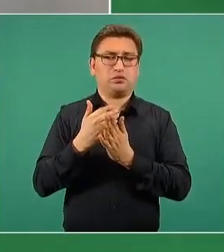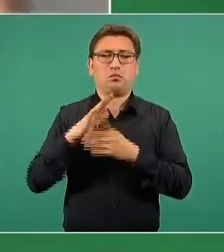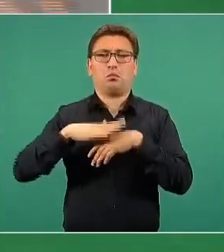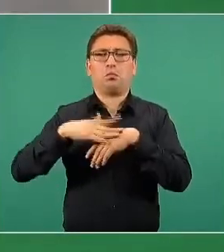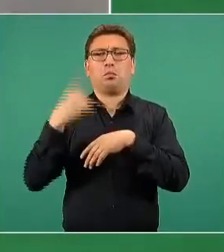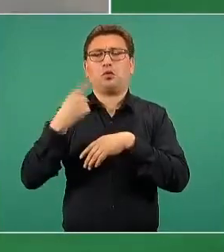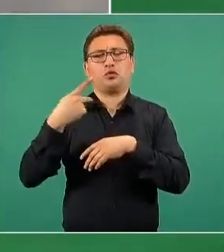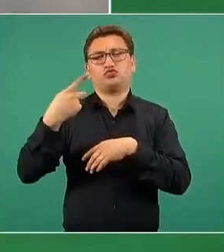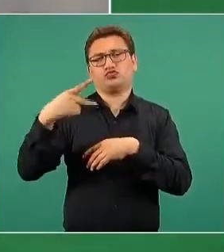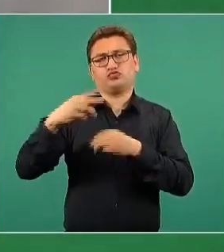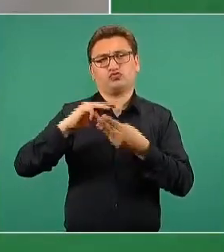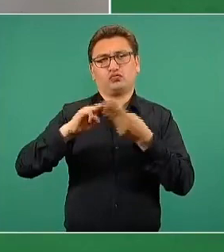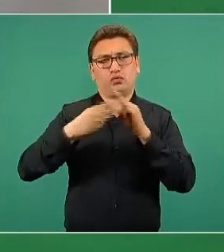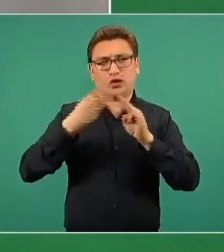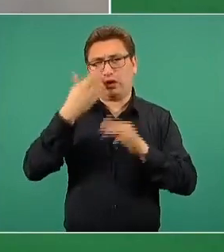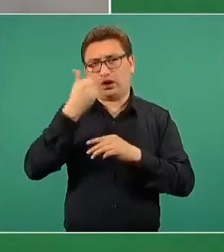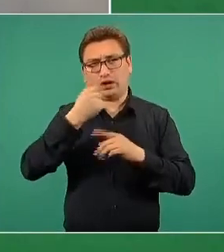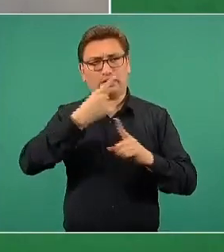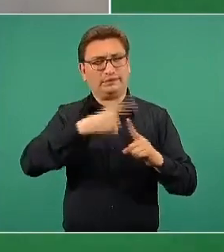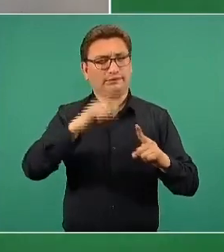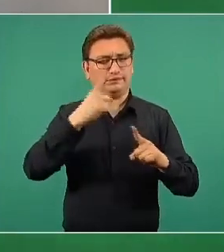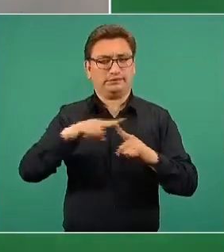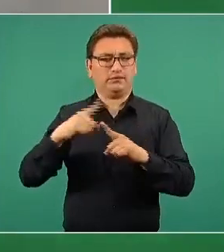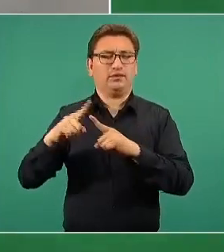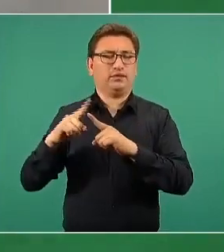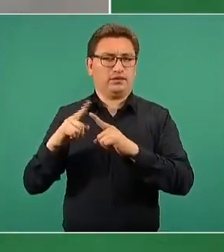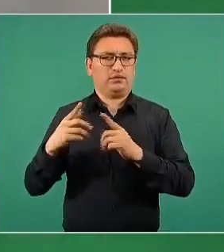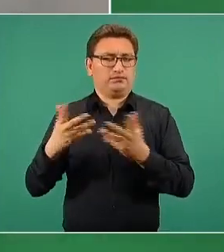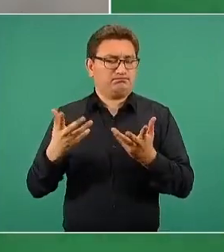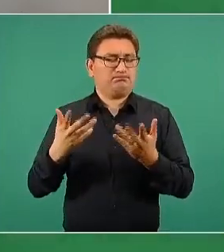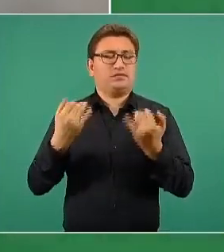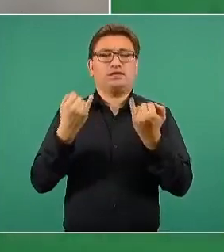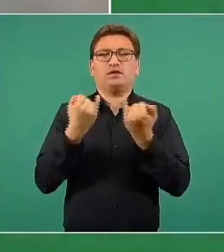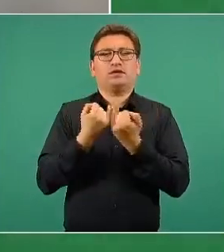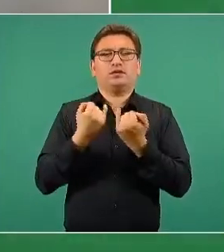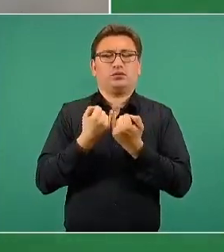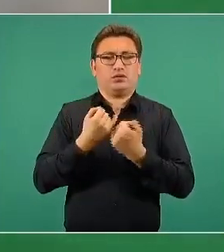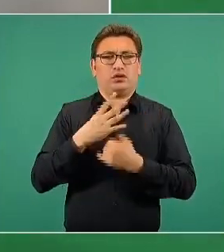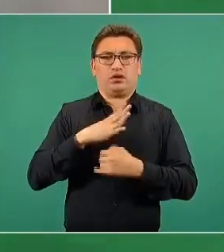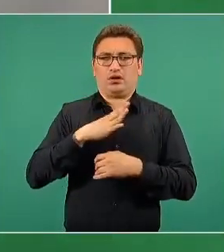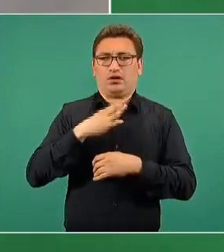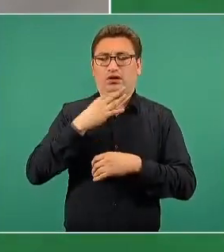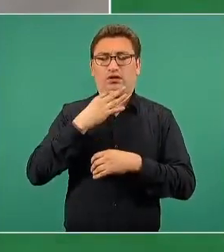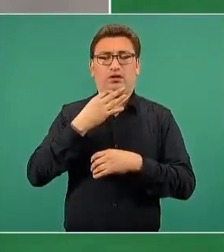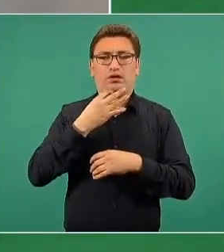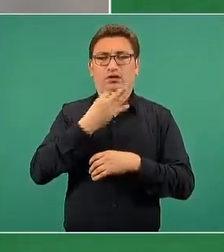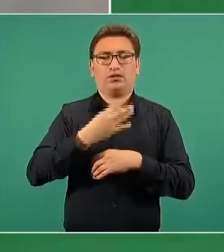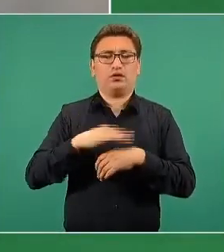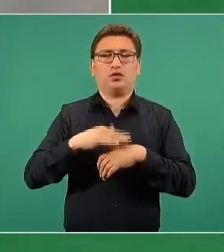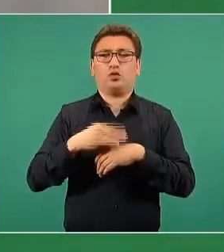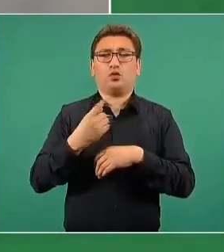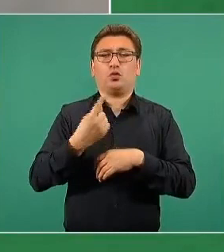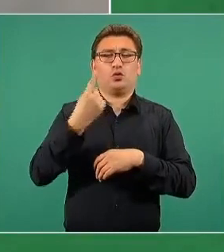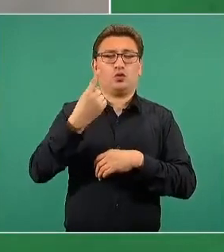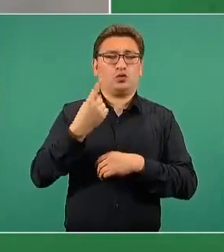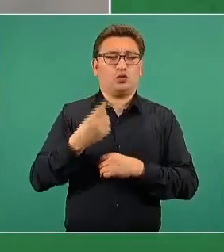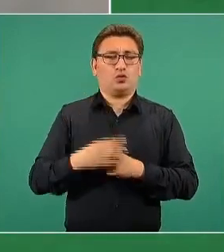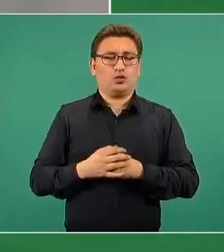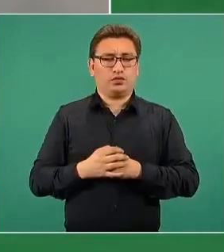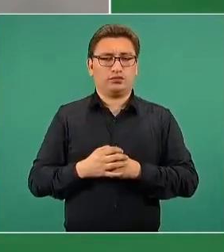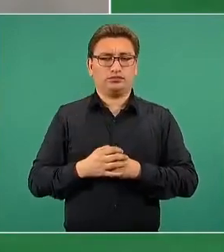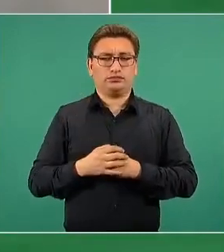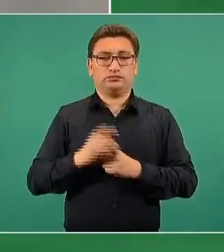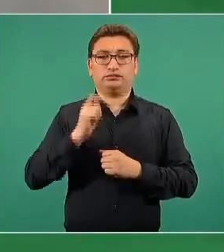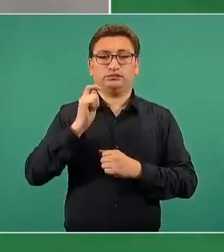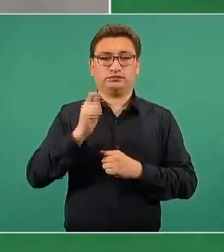por diferentes causas, ¿no? Inclusive hay una noticia que